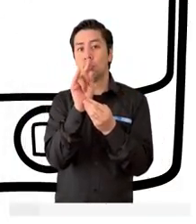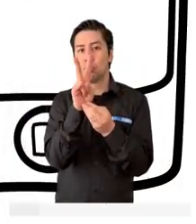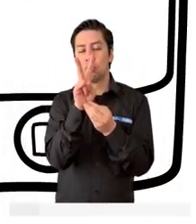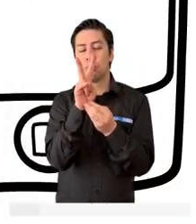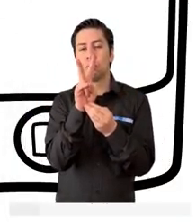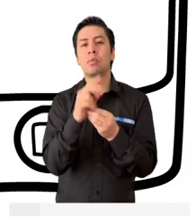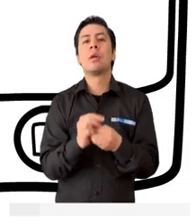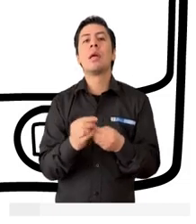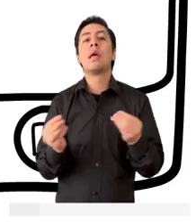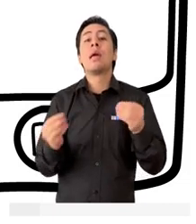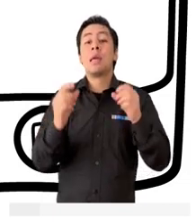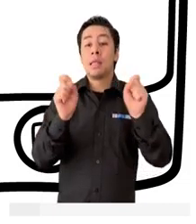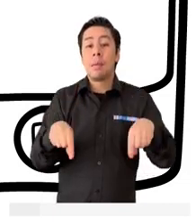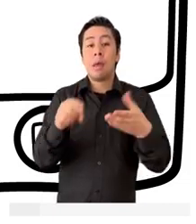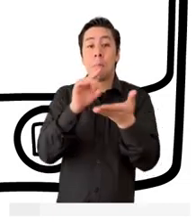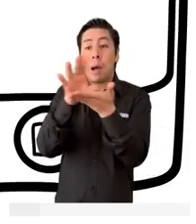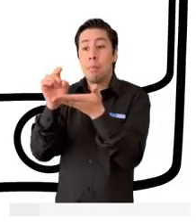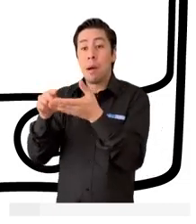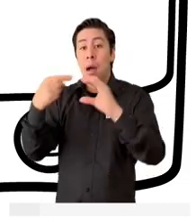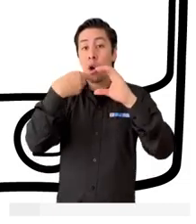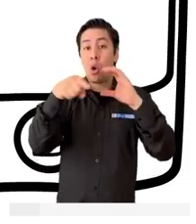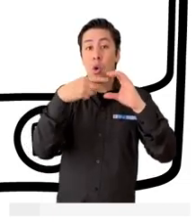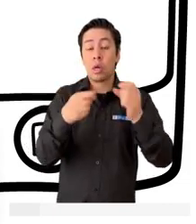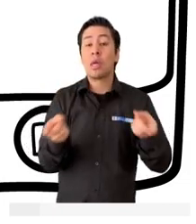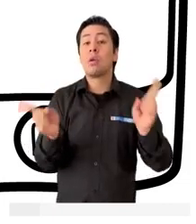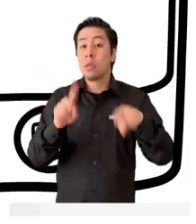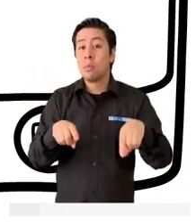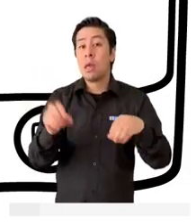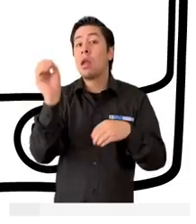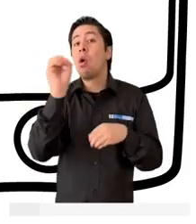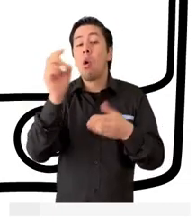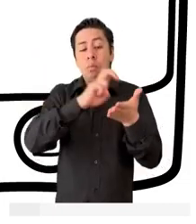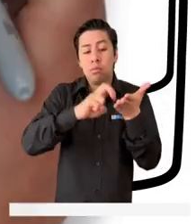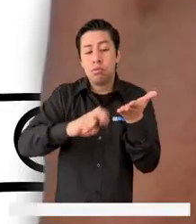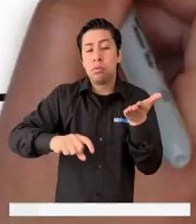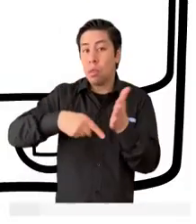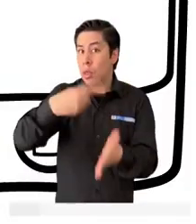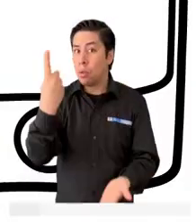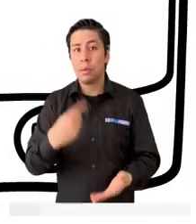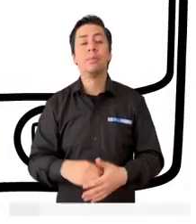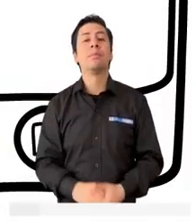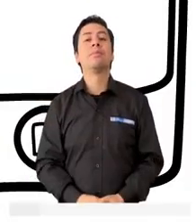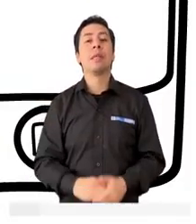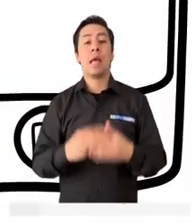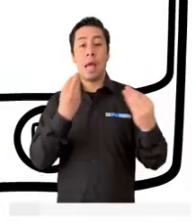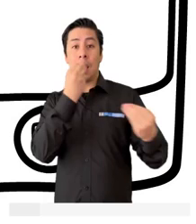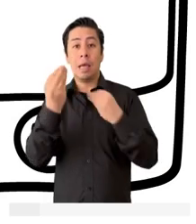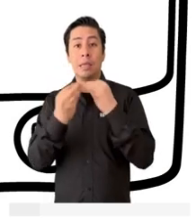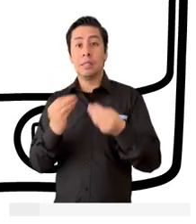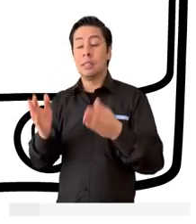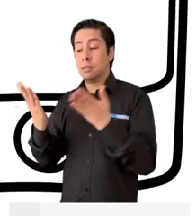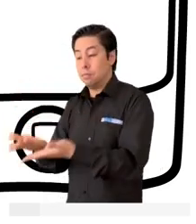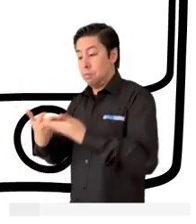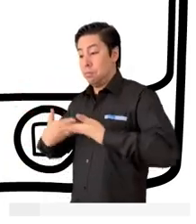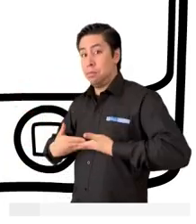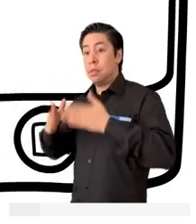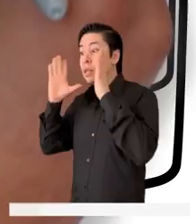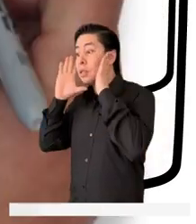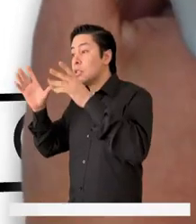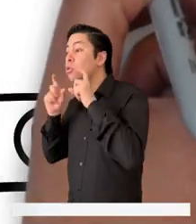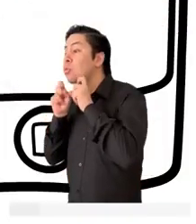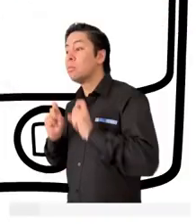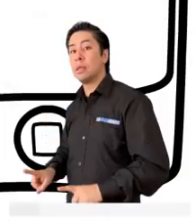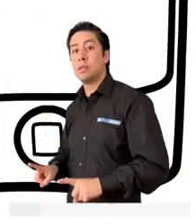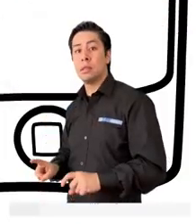Único de Víctimas y solicitar su envío al correo electrónico o imprimirla directamente. Hacer la solicitud de atención